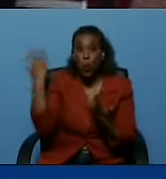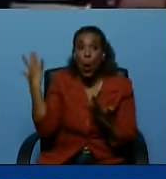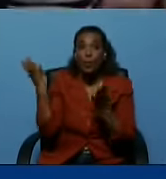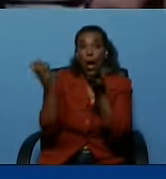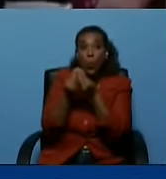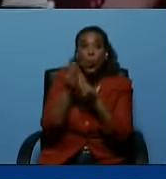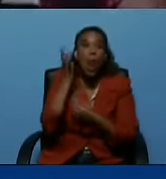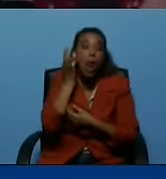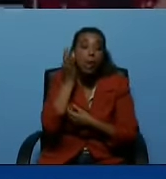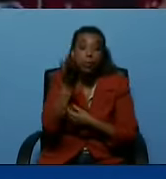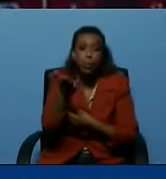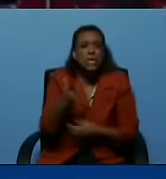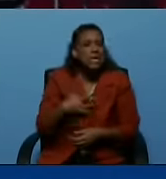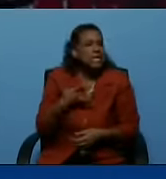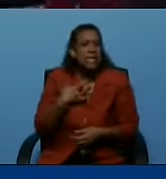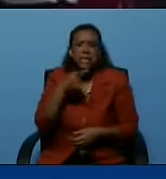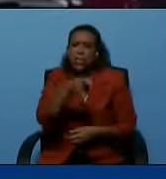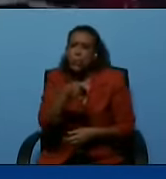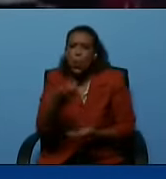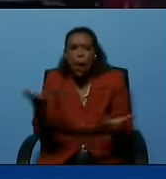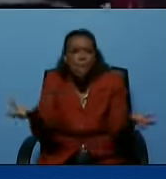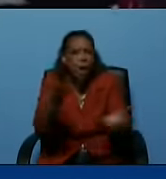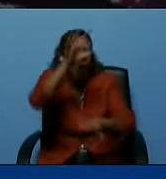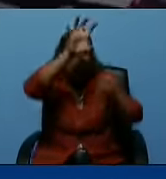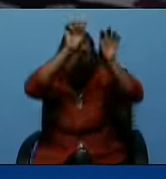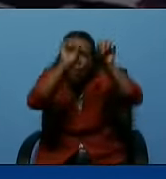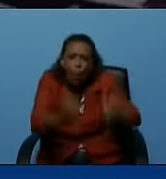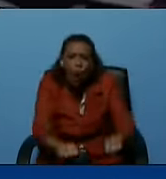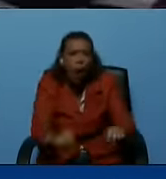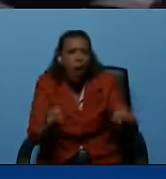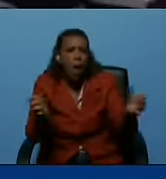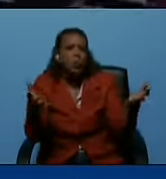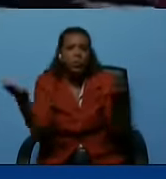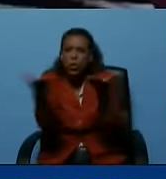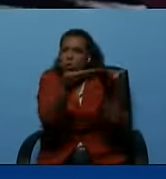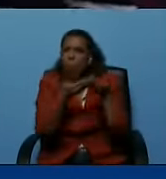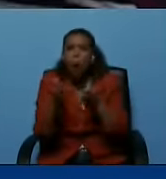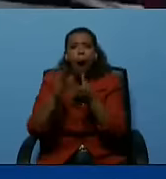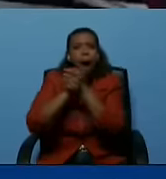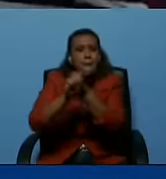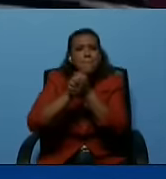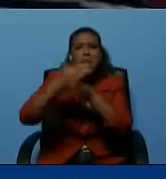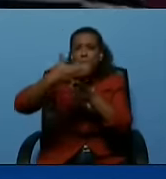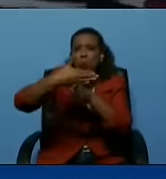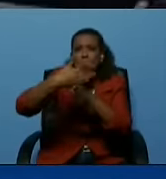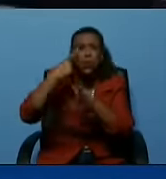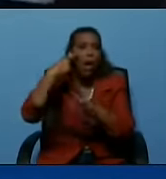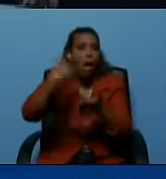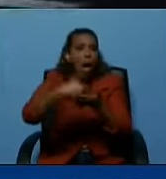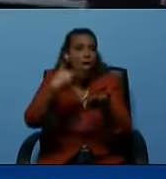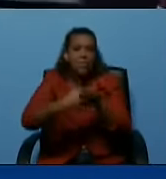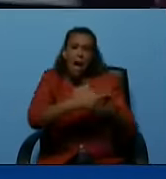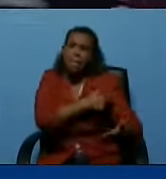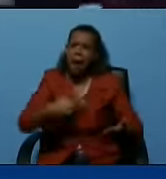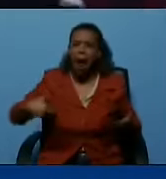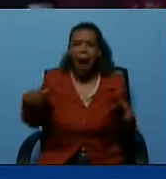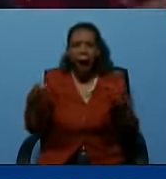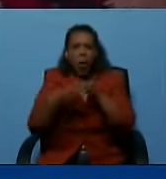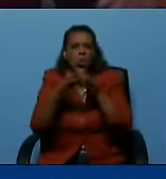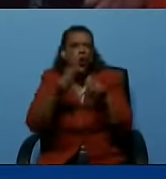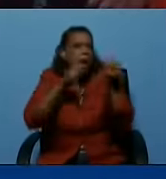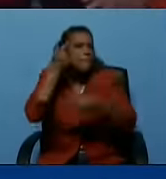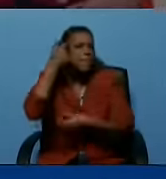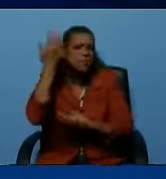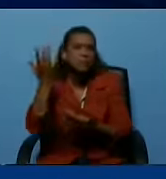que fue agraviada. ¿Qué sentiste tú cuando tuviste eso allá afuera? Si todos somos aquí compañeros y tuviste ese vandalismo que estaba afuera, ¿qué pensaste